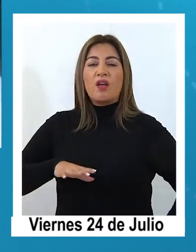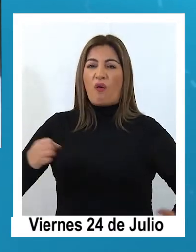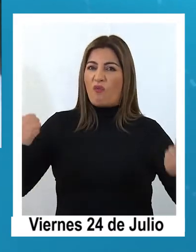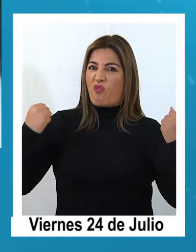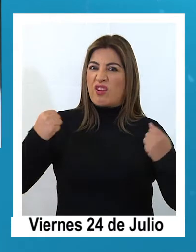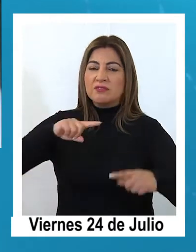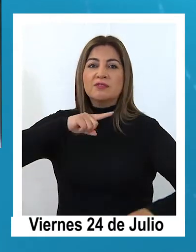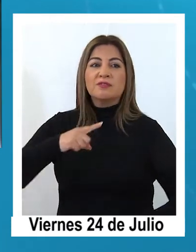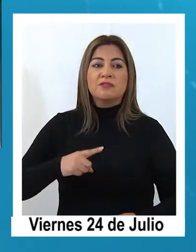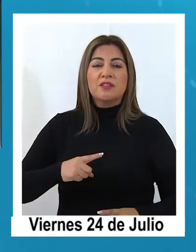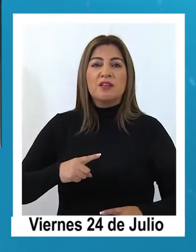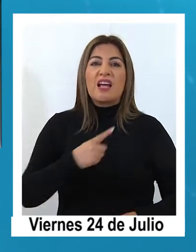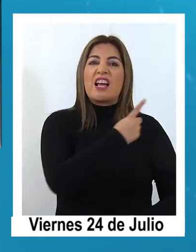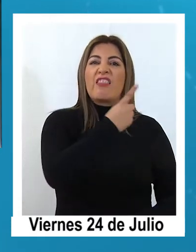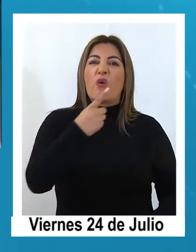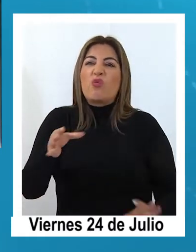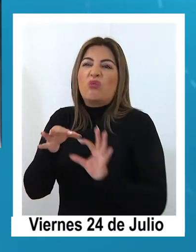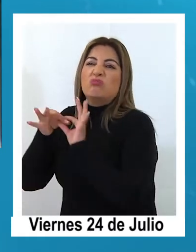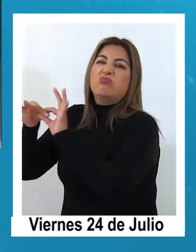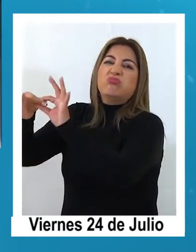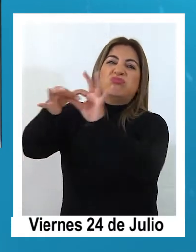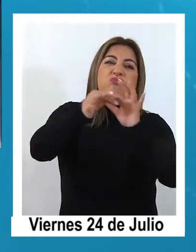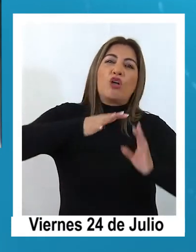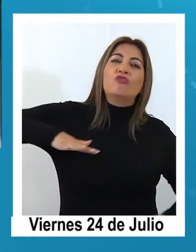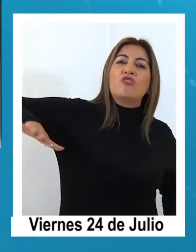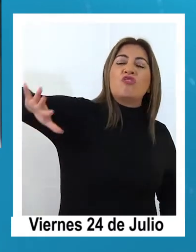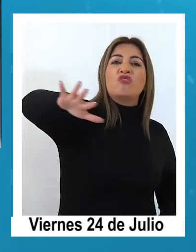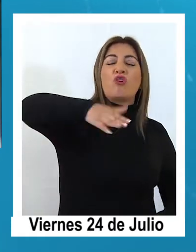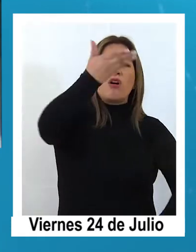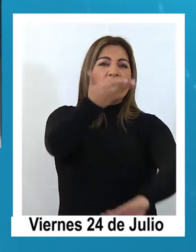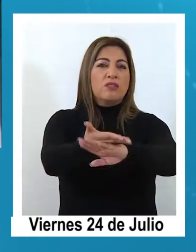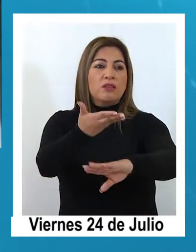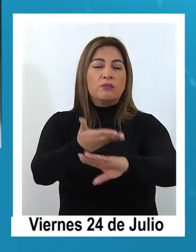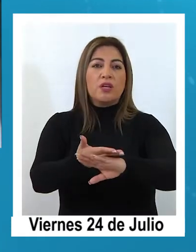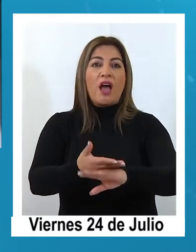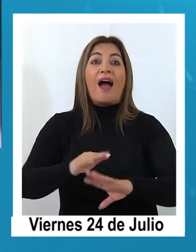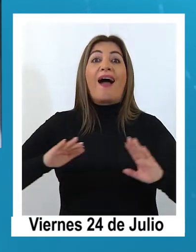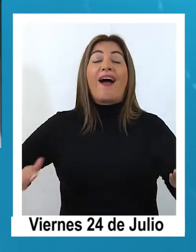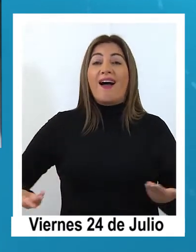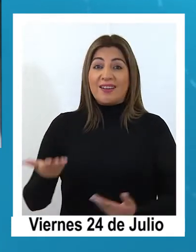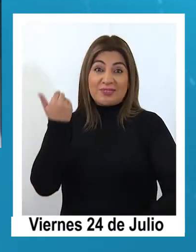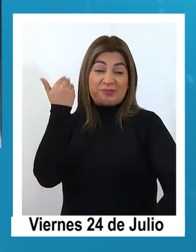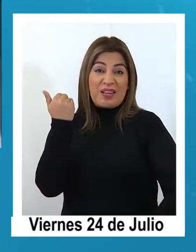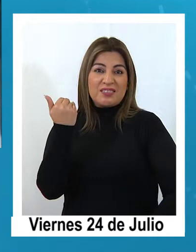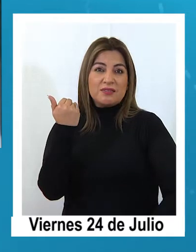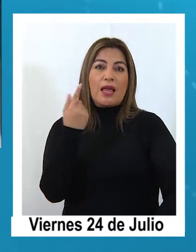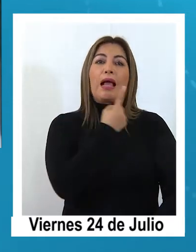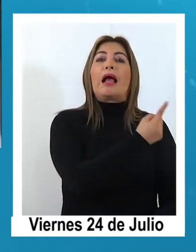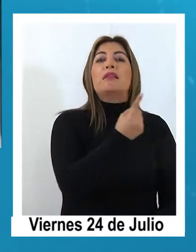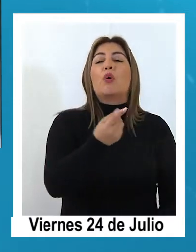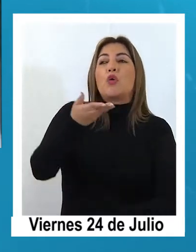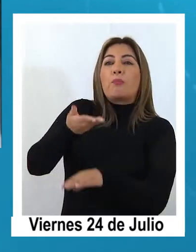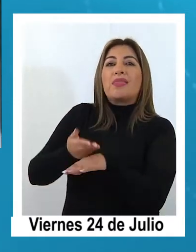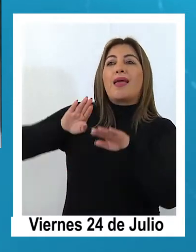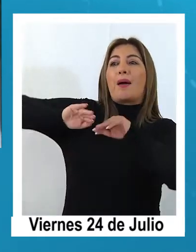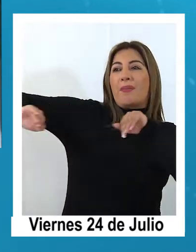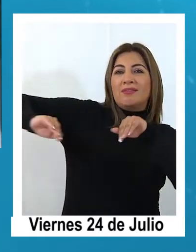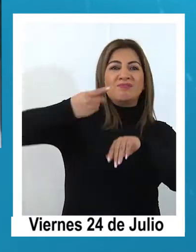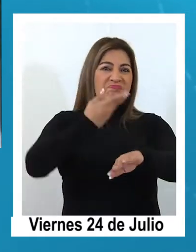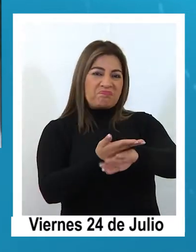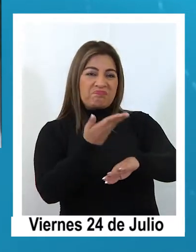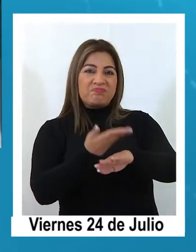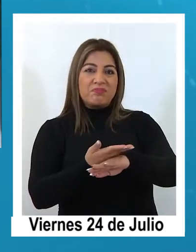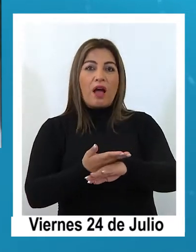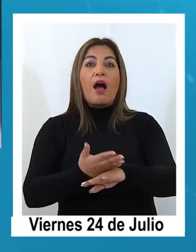está en la unión, en una demanda colectiva. Ya no es ese individualismo en el que hemos vivido tantos años, ¿no? Sino que sabemos